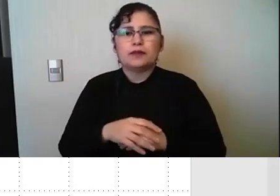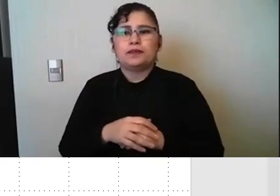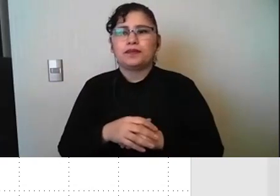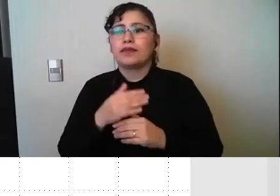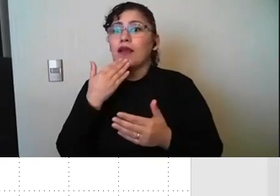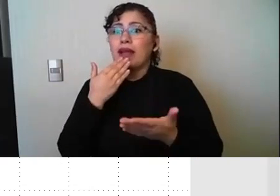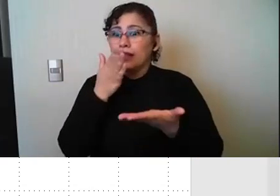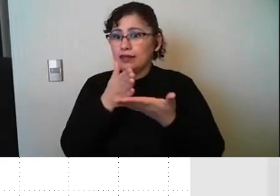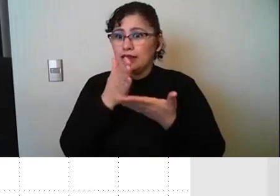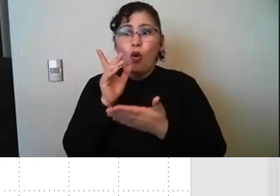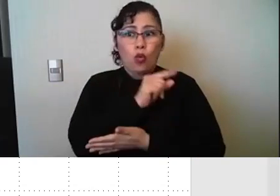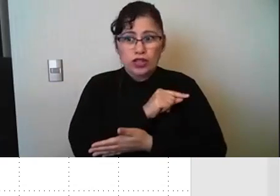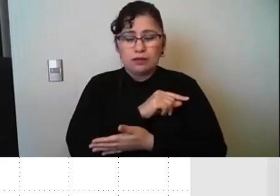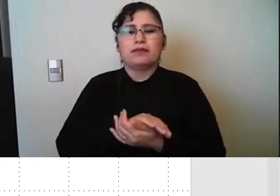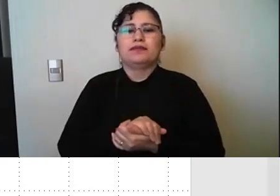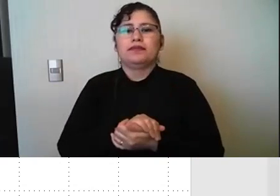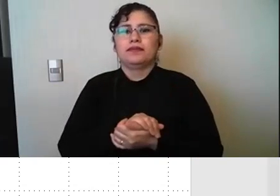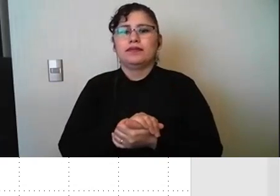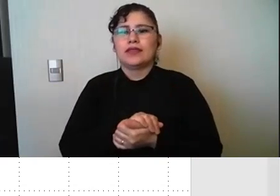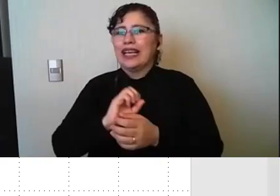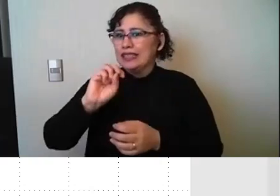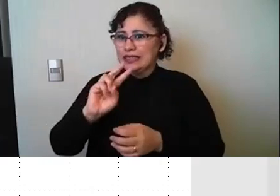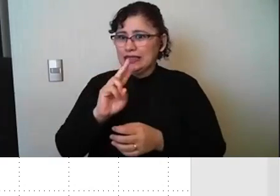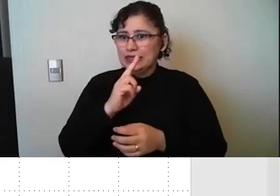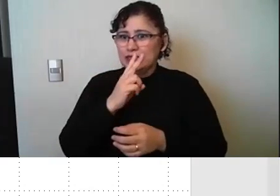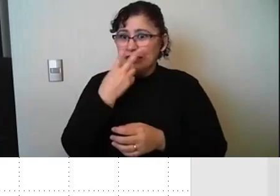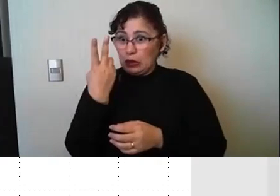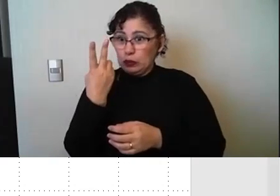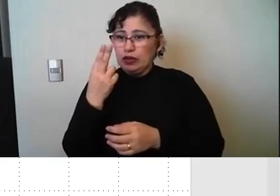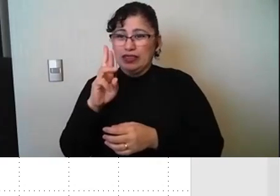clase y el segundo repaso en los grupos